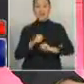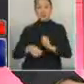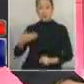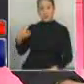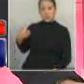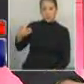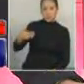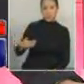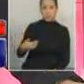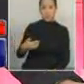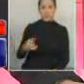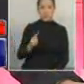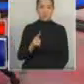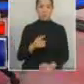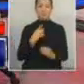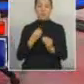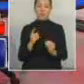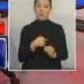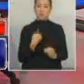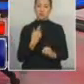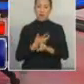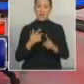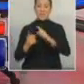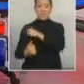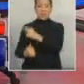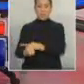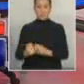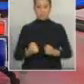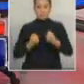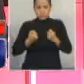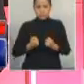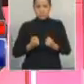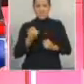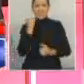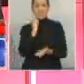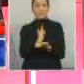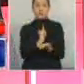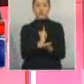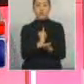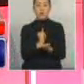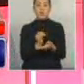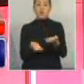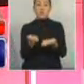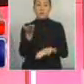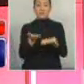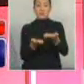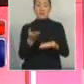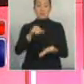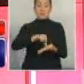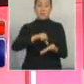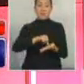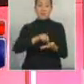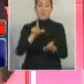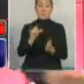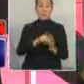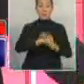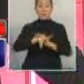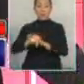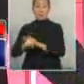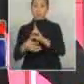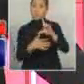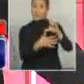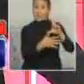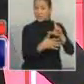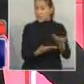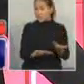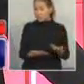estabilidad política y por la fortaleza de las instituciones, porque comparativamente es el país menos corrupto de América Latina, en